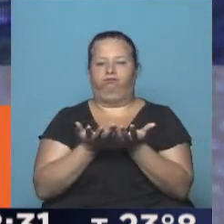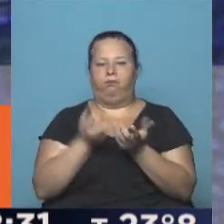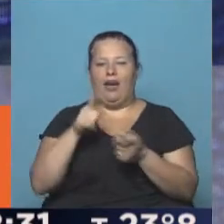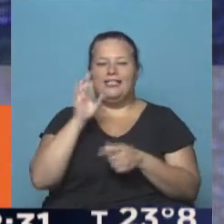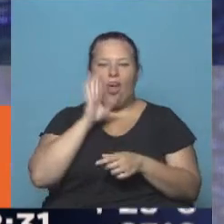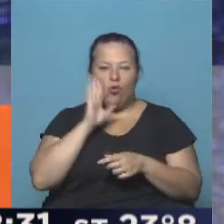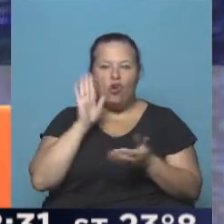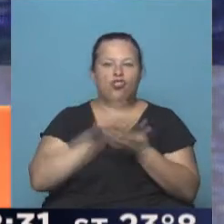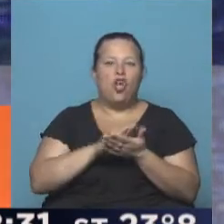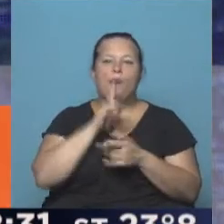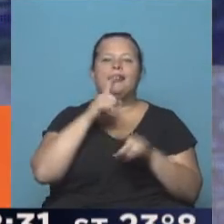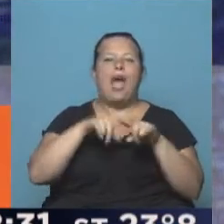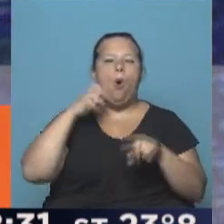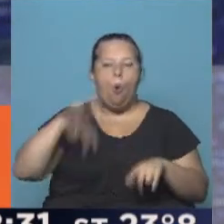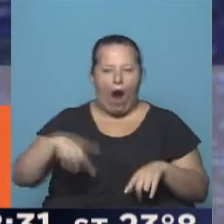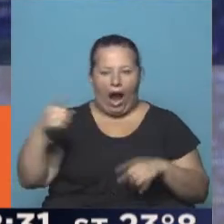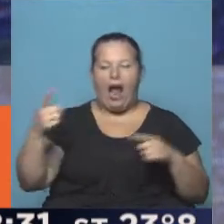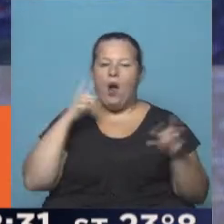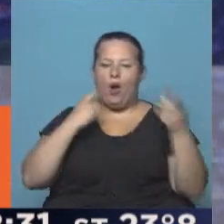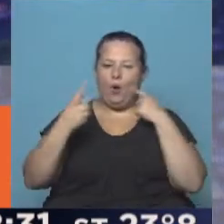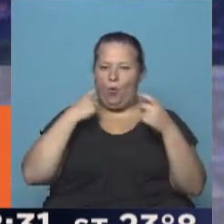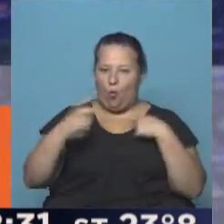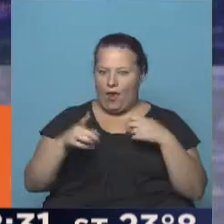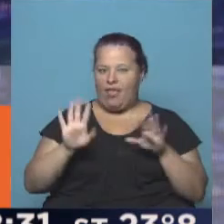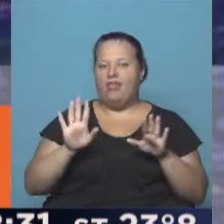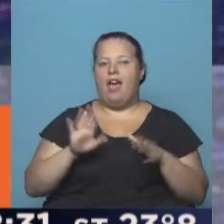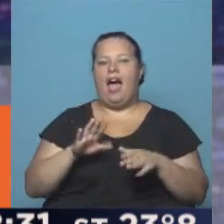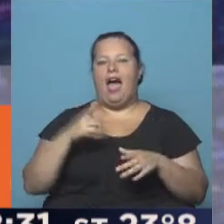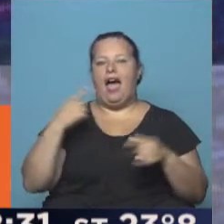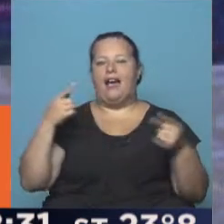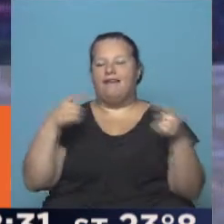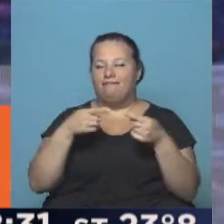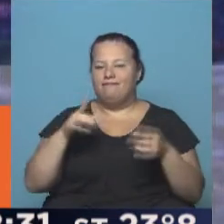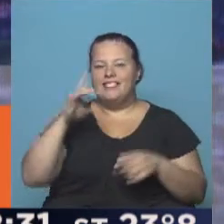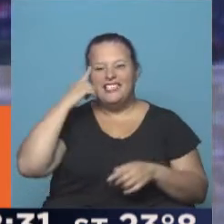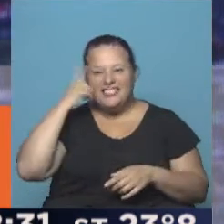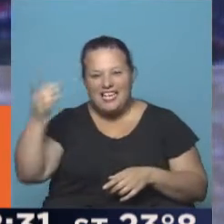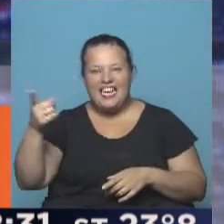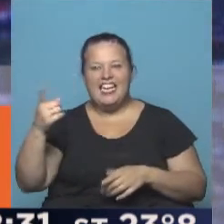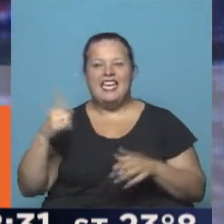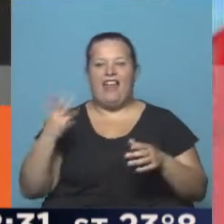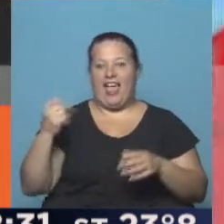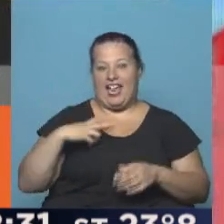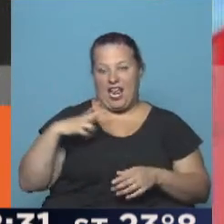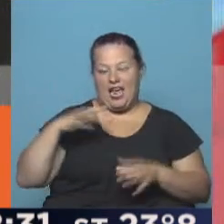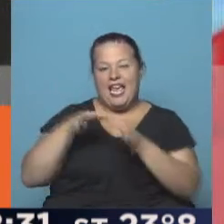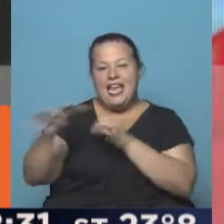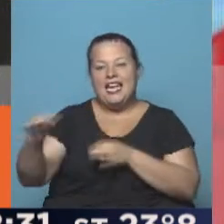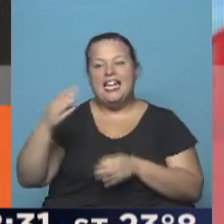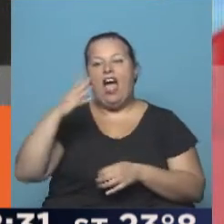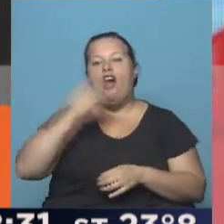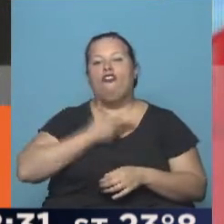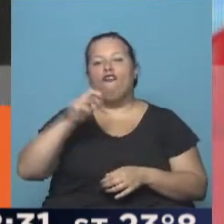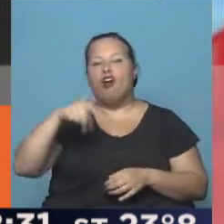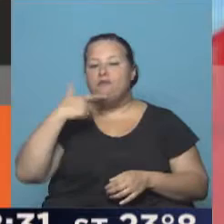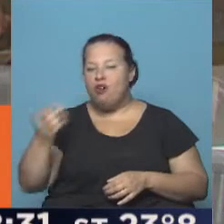Estados Unidos sobre Taiwán y ese cuidado a la díscola China capitalista, que es la isla de Formosa, no